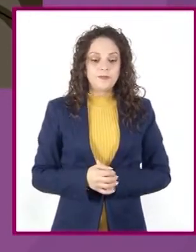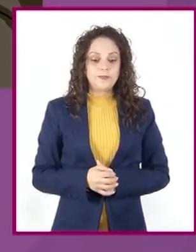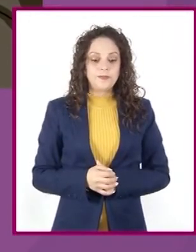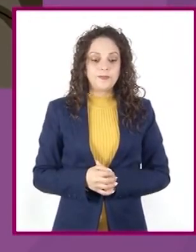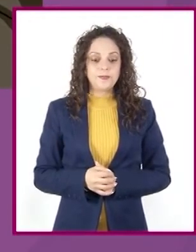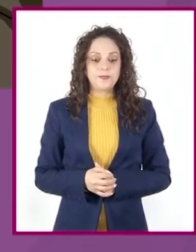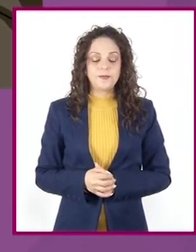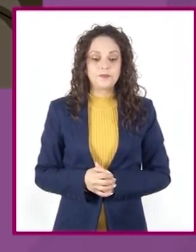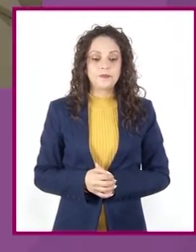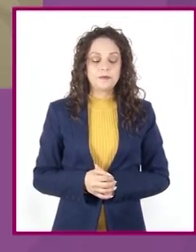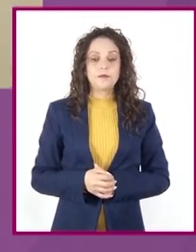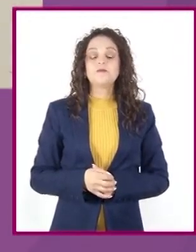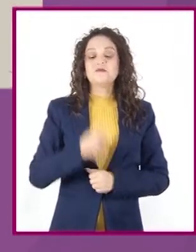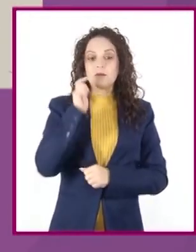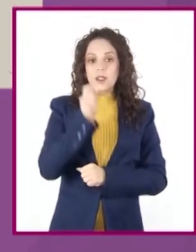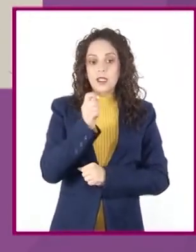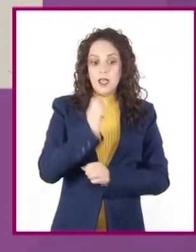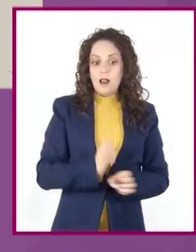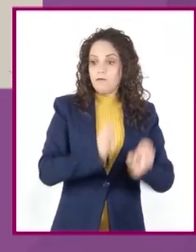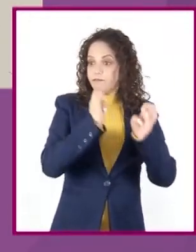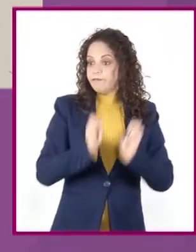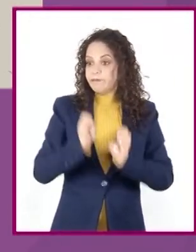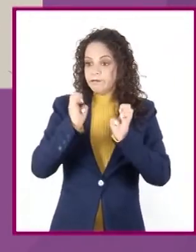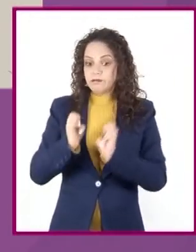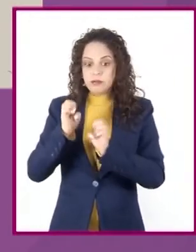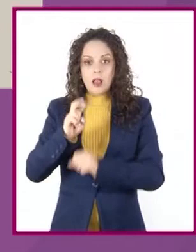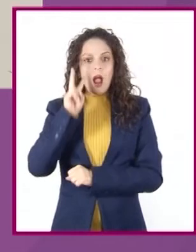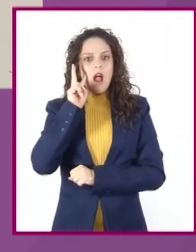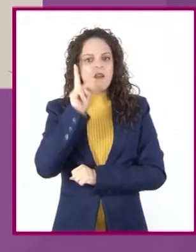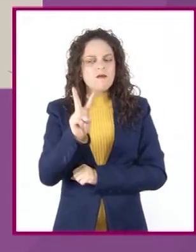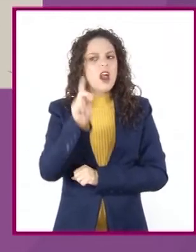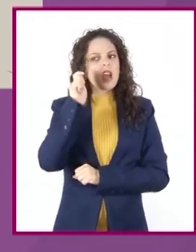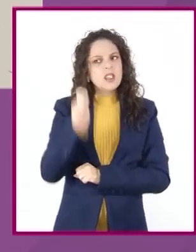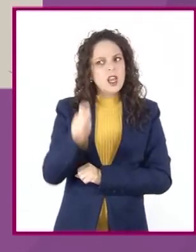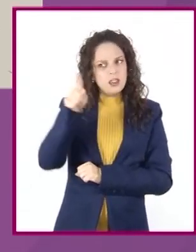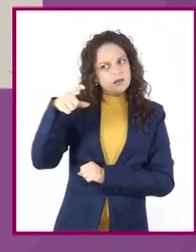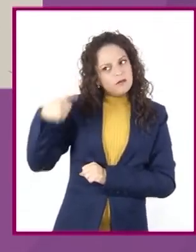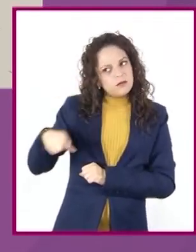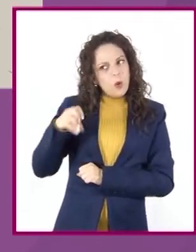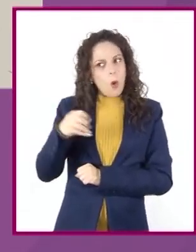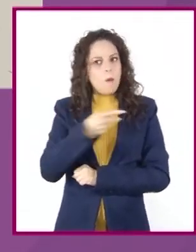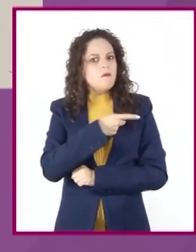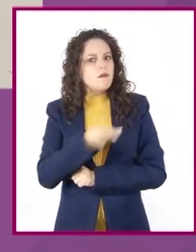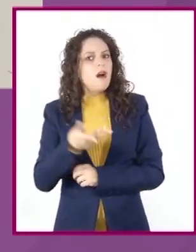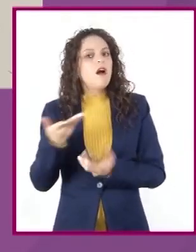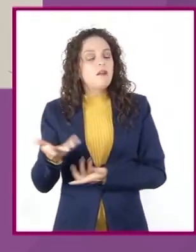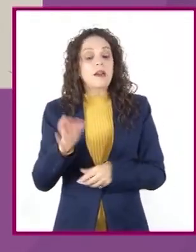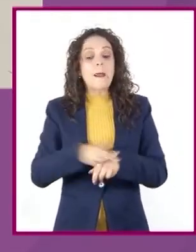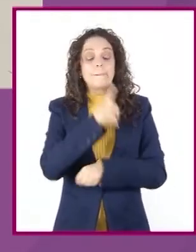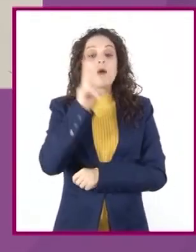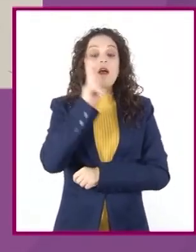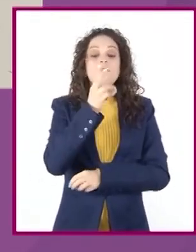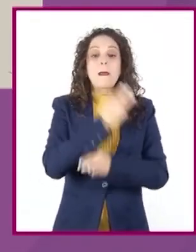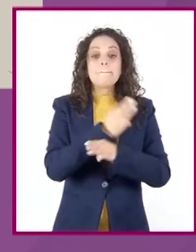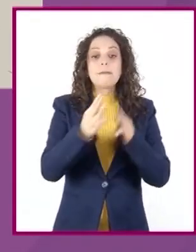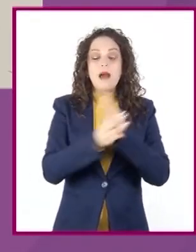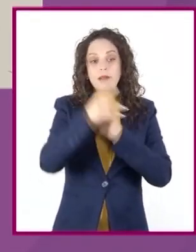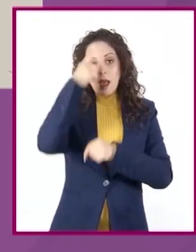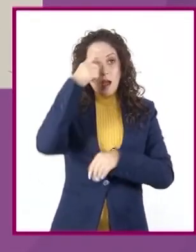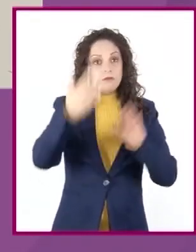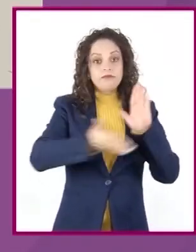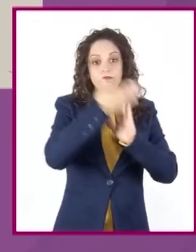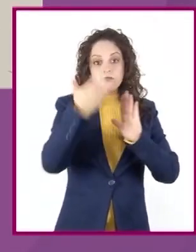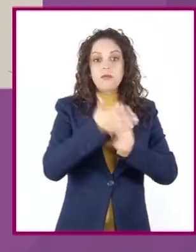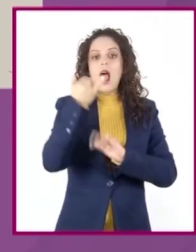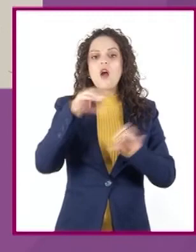de un conjunto habitacional se reflejaba en el tipo de construcción, los materiales y la manera en que decoraban el